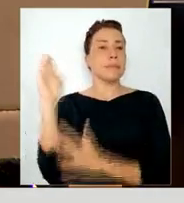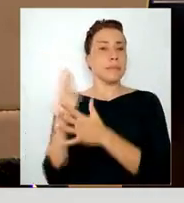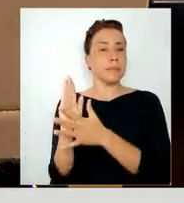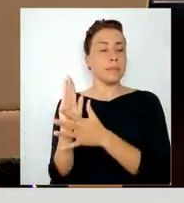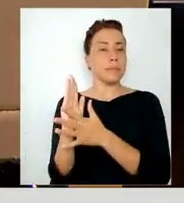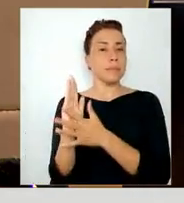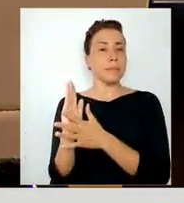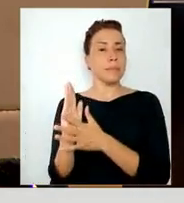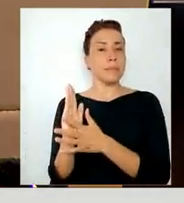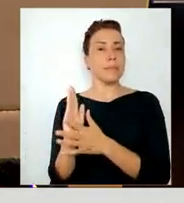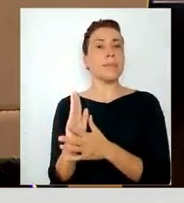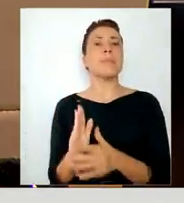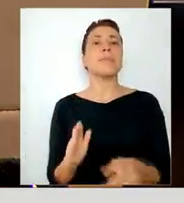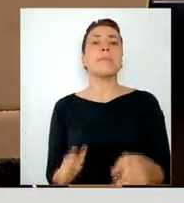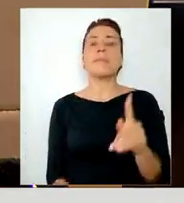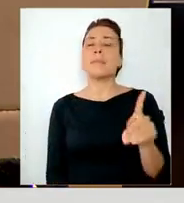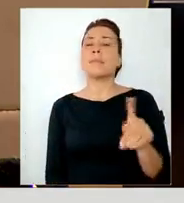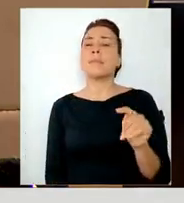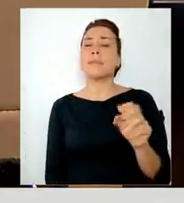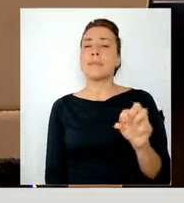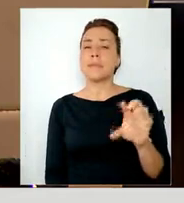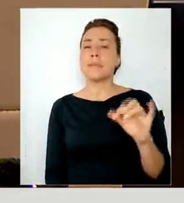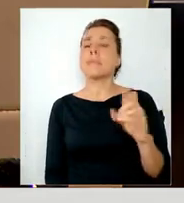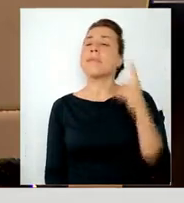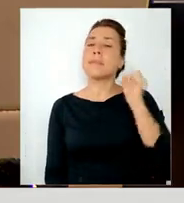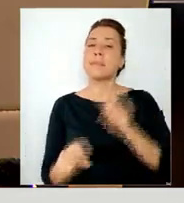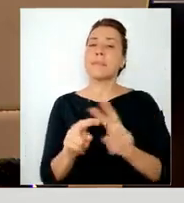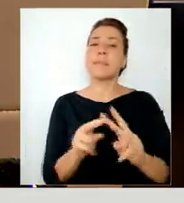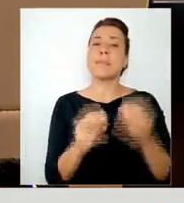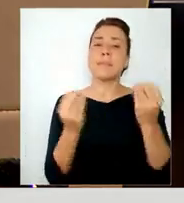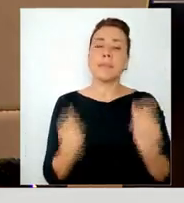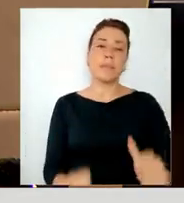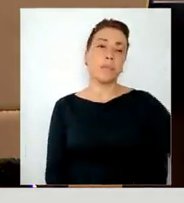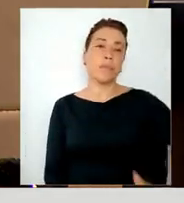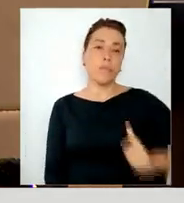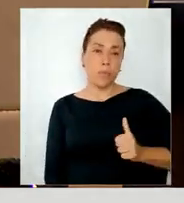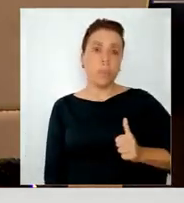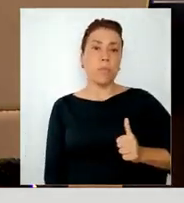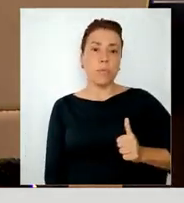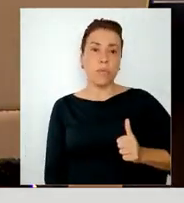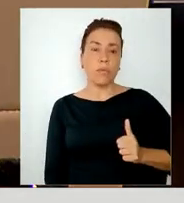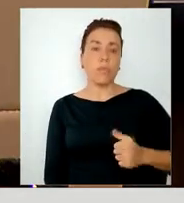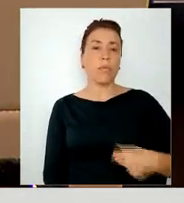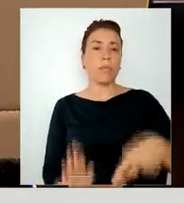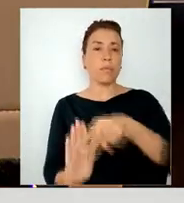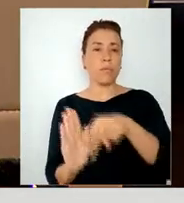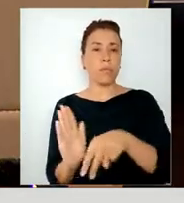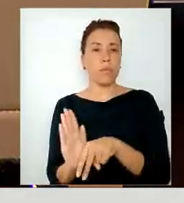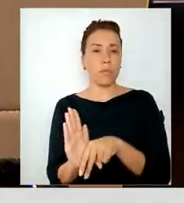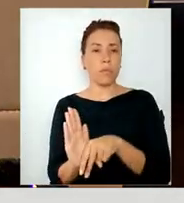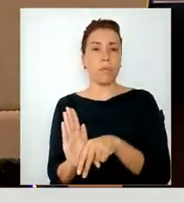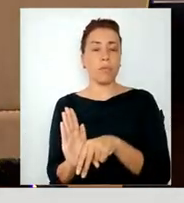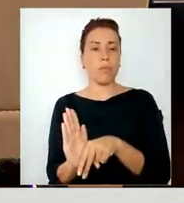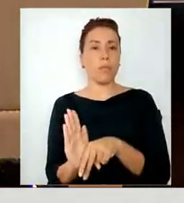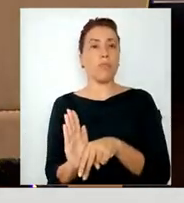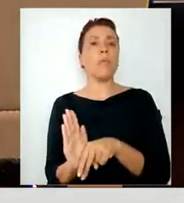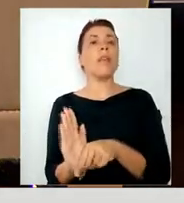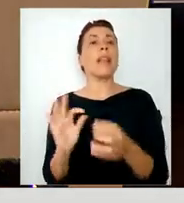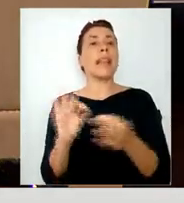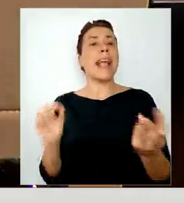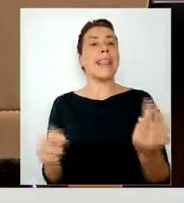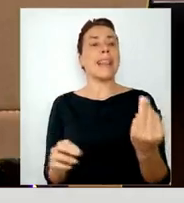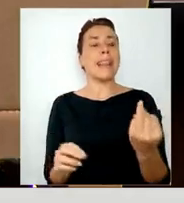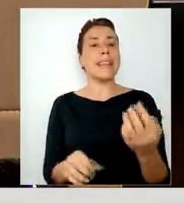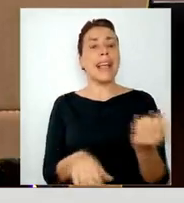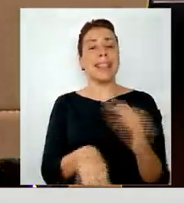valdebenito Tapia a fin de realizar el correcto cumplimiento de la normativa por parte de la línea 13 de colectivos de temuco